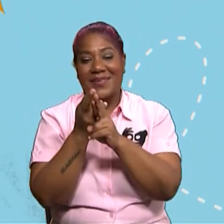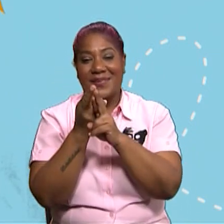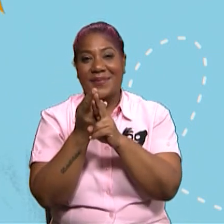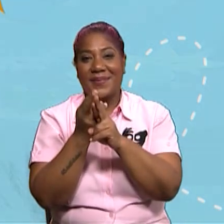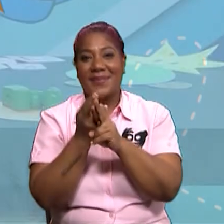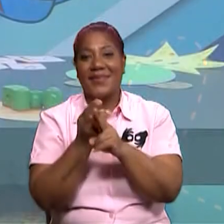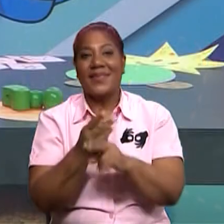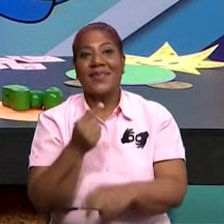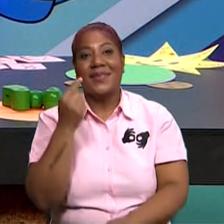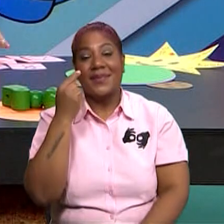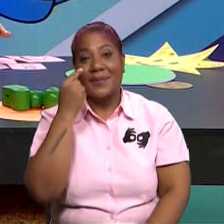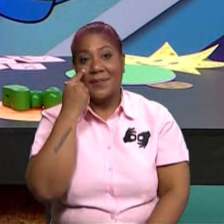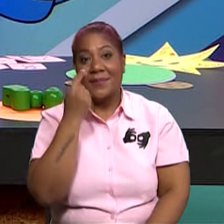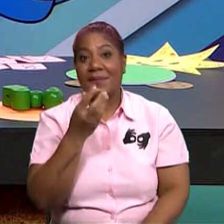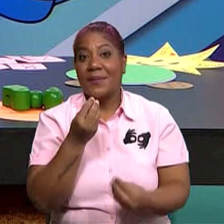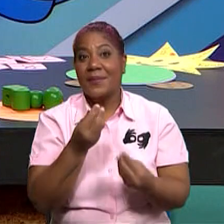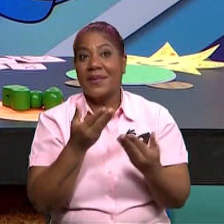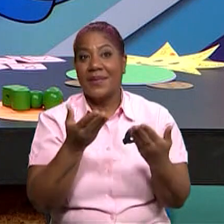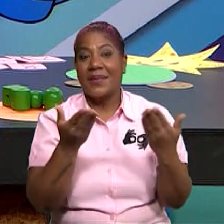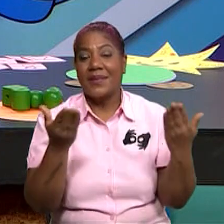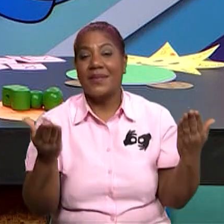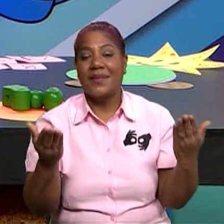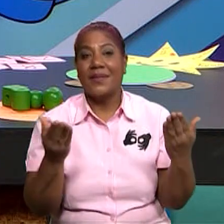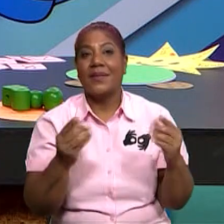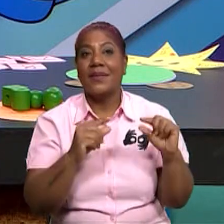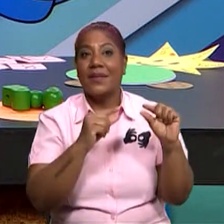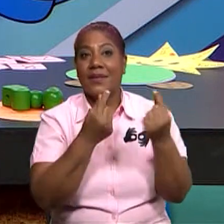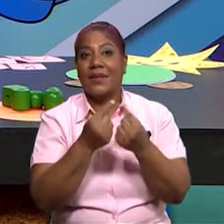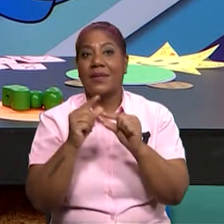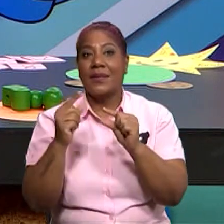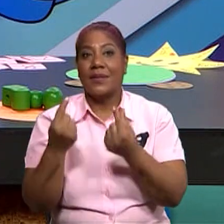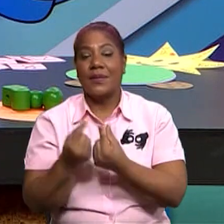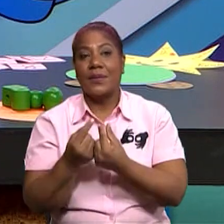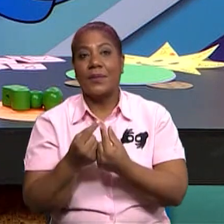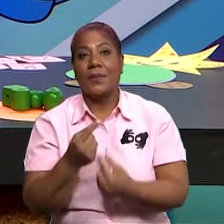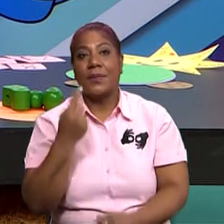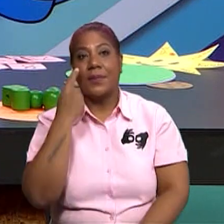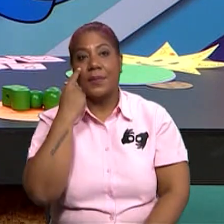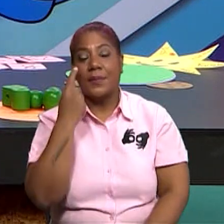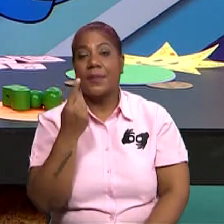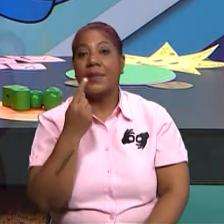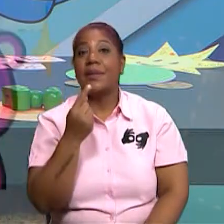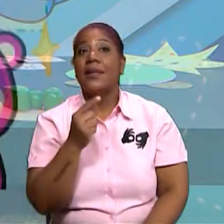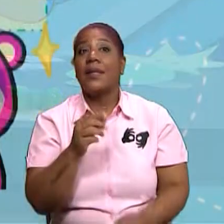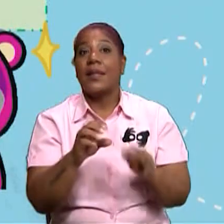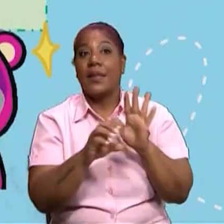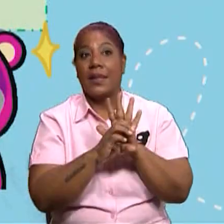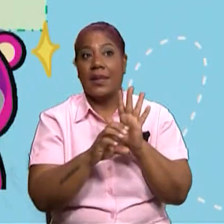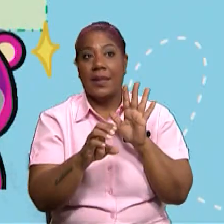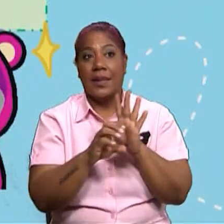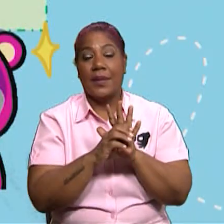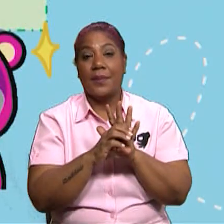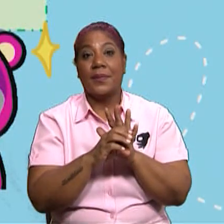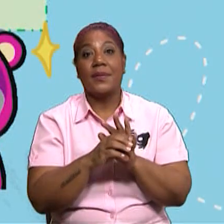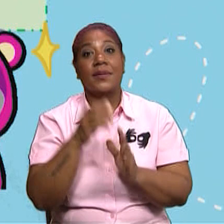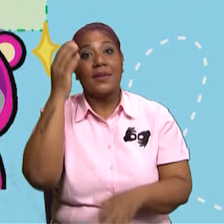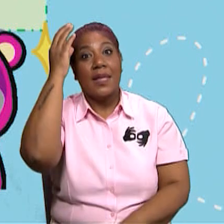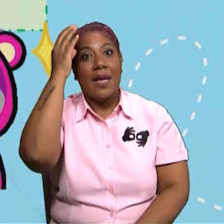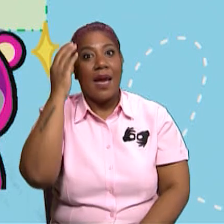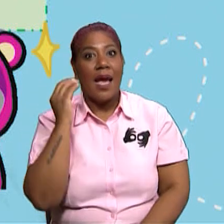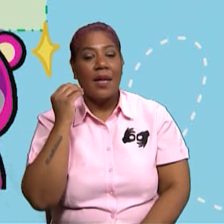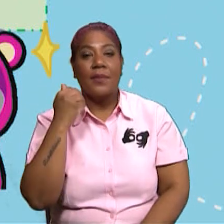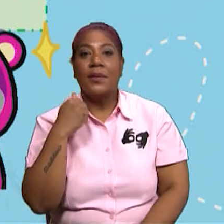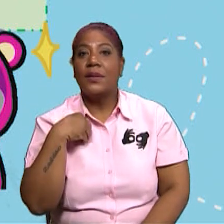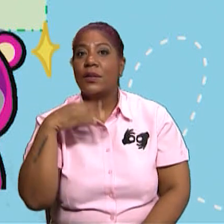utilizando nuestros objetos para contar en nuestros grupos. Vamos con el primer ejemplo y es que Carmen tiene 8